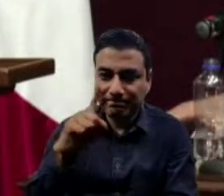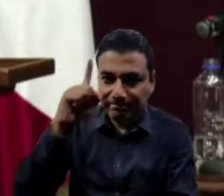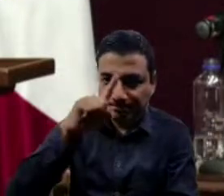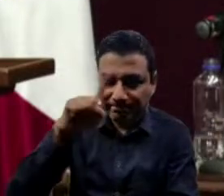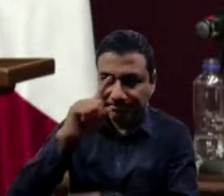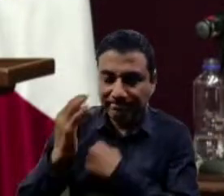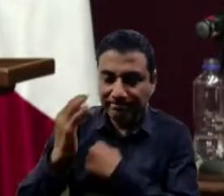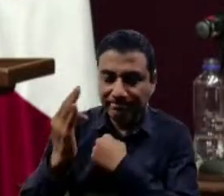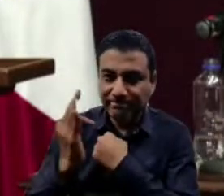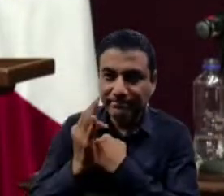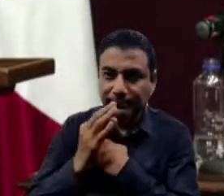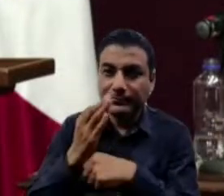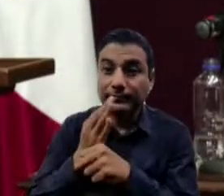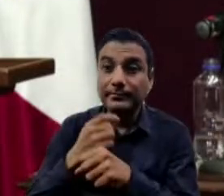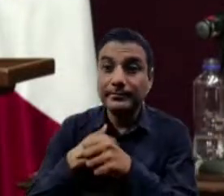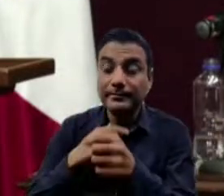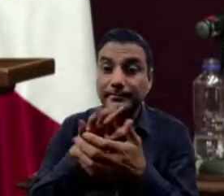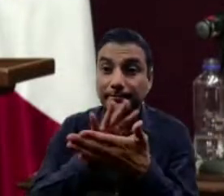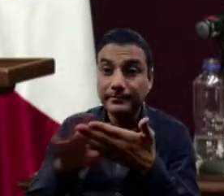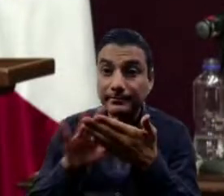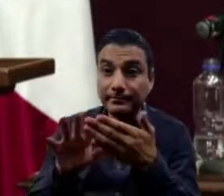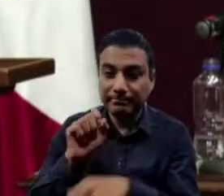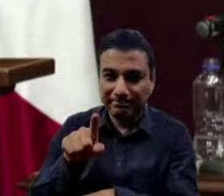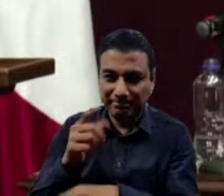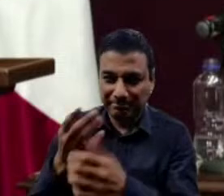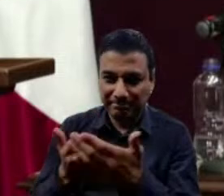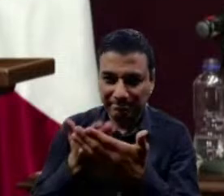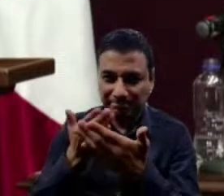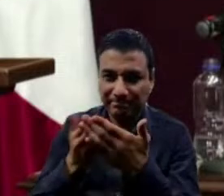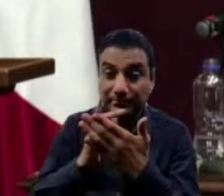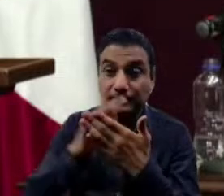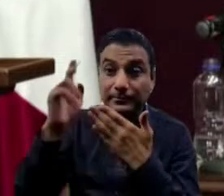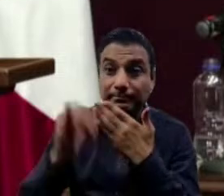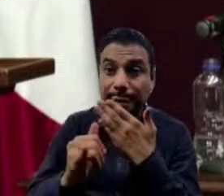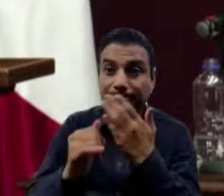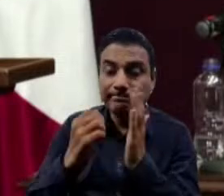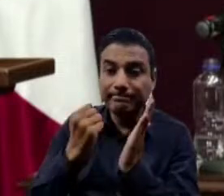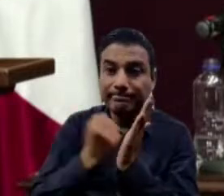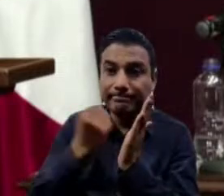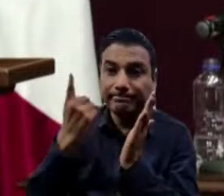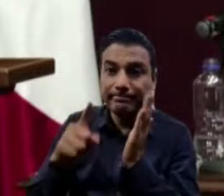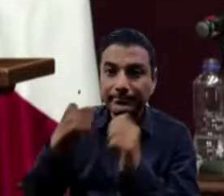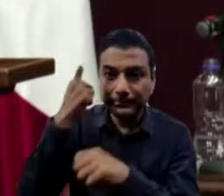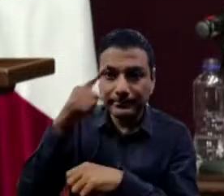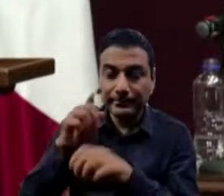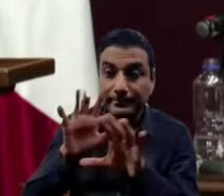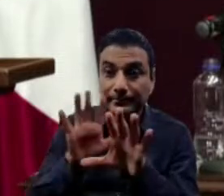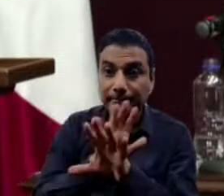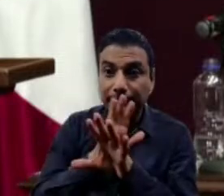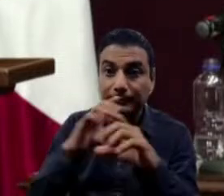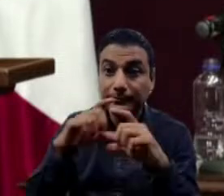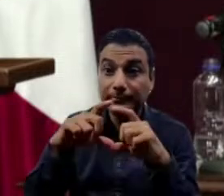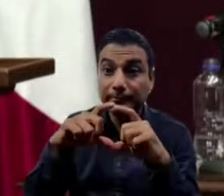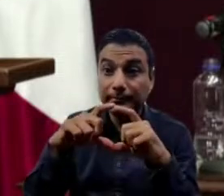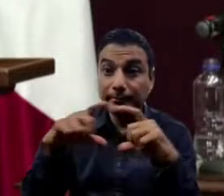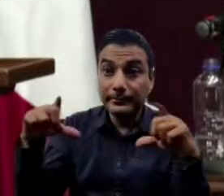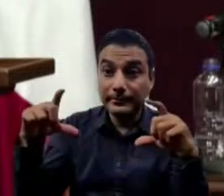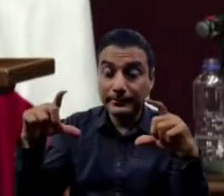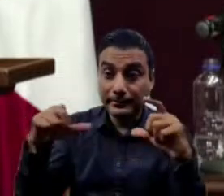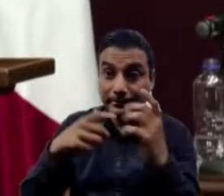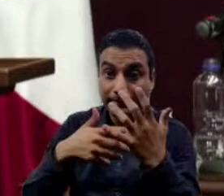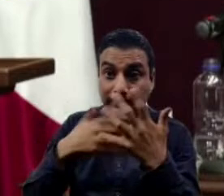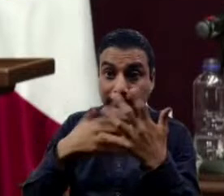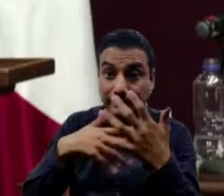lectura a esta iniciativa con proyecto de decreto por el que se reforma el párrafo 15º y